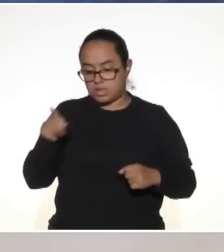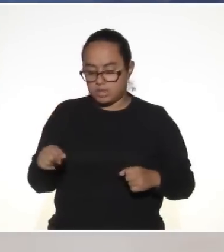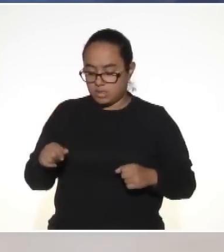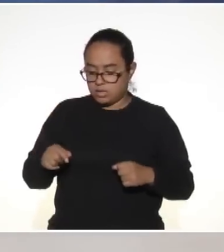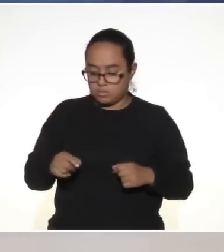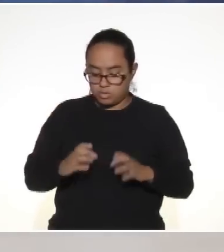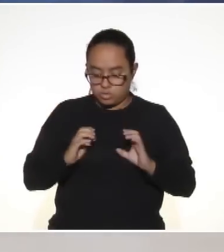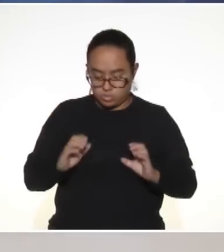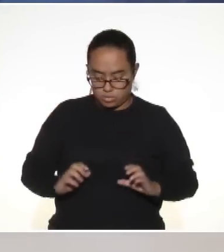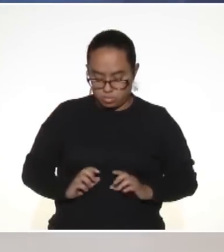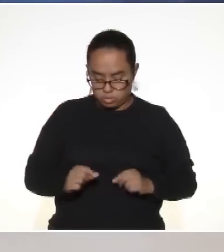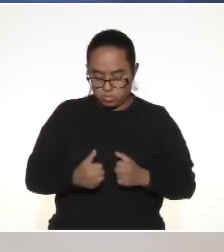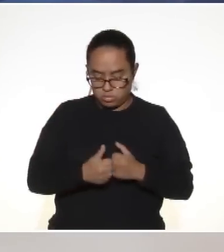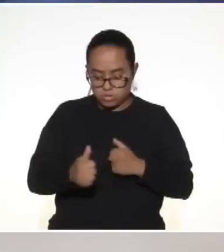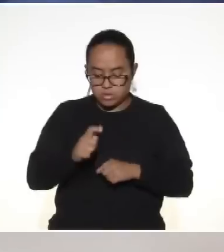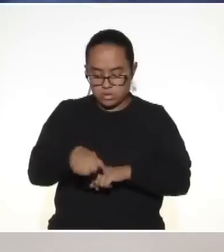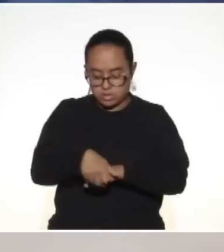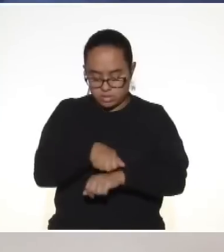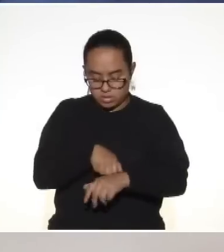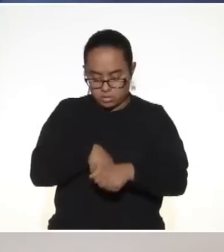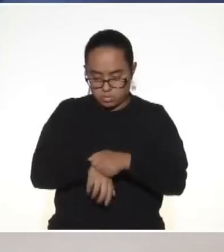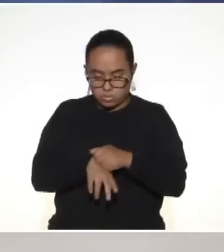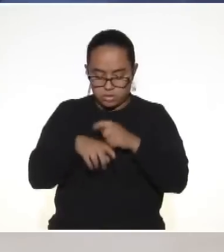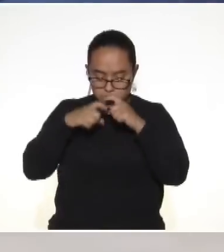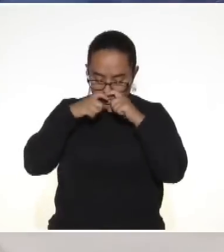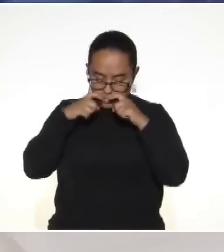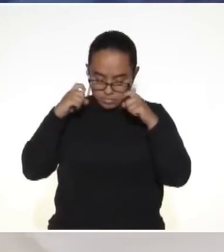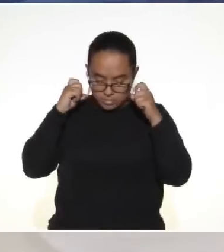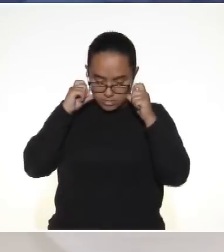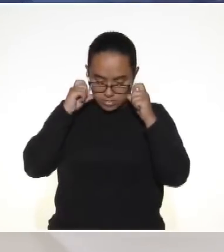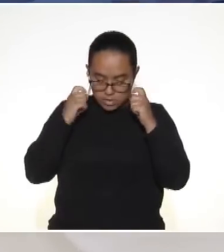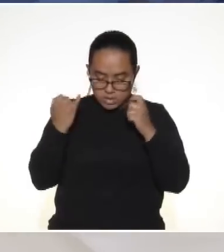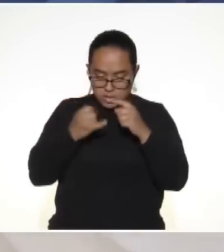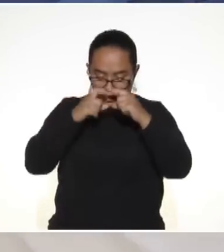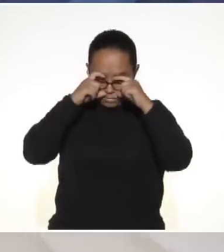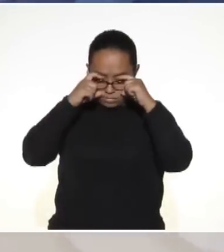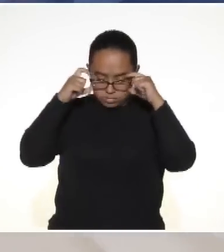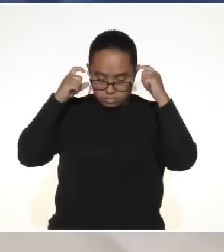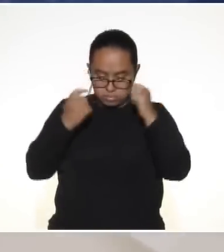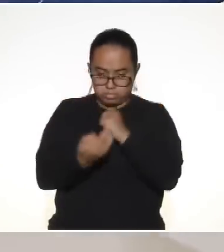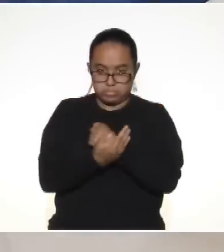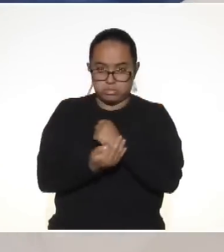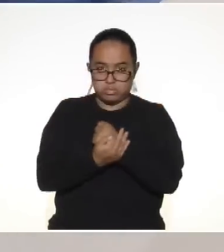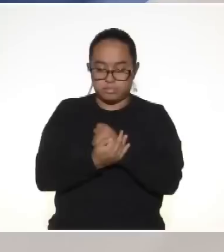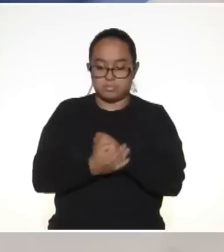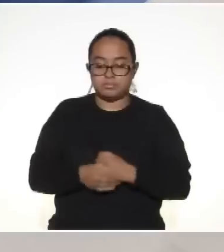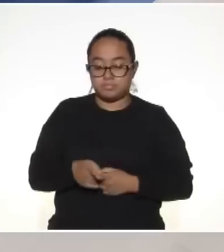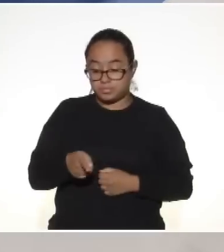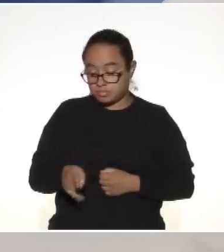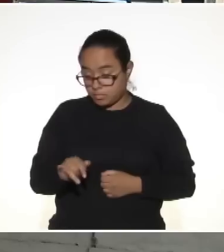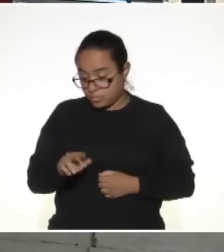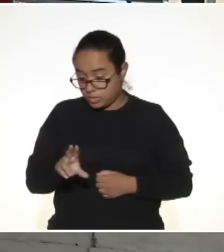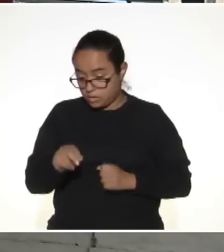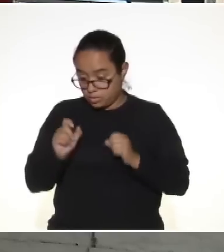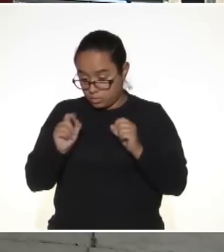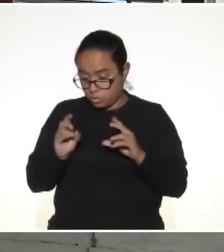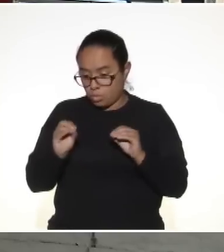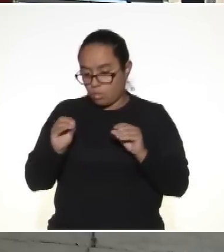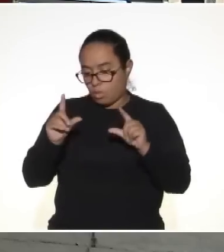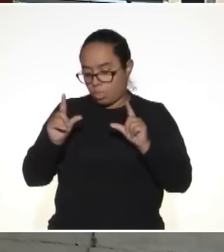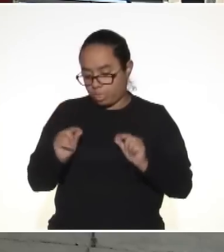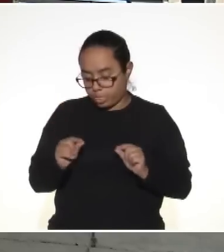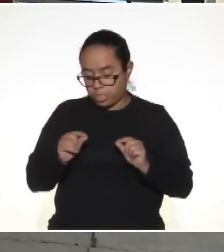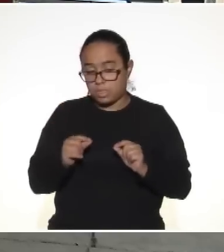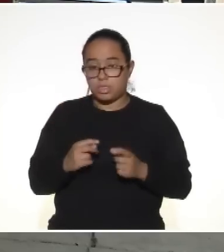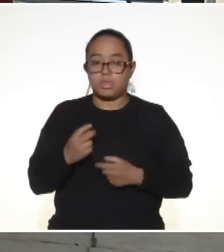sustancias corporales que consta de unos guantes, nuestro cubrebocas y nuestras gafas de protección. Determinar si el paciente se encuentra consciente o inconsciente y en este